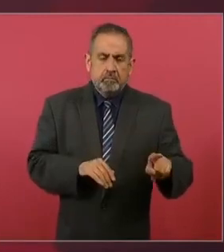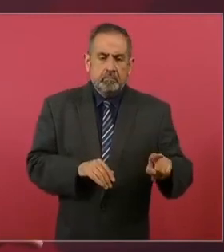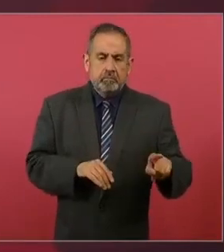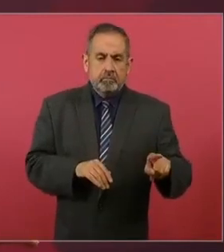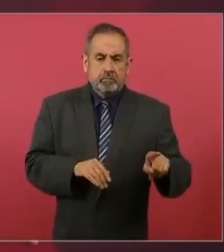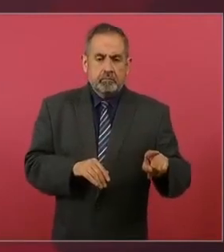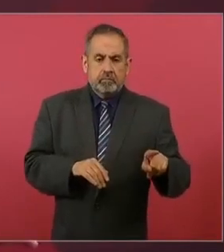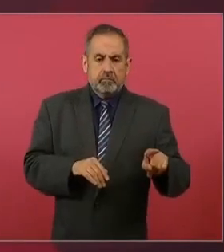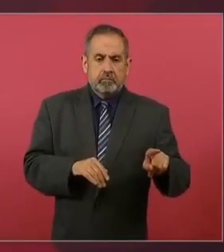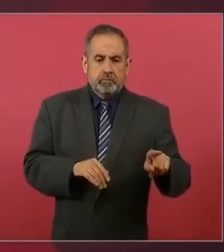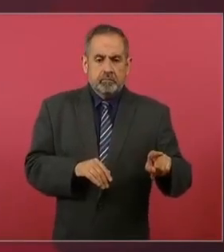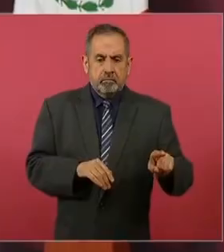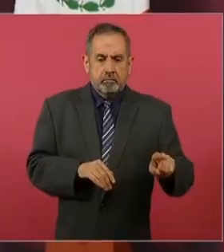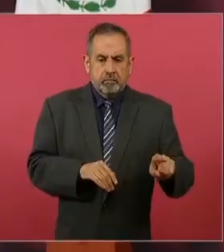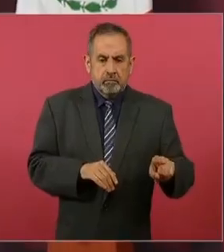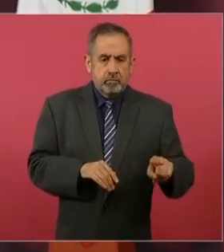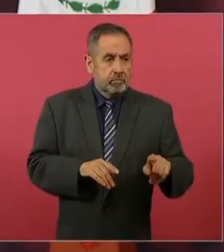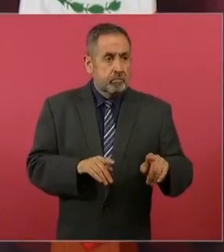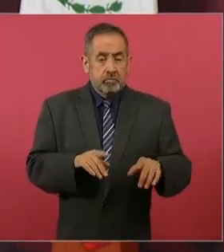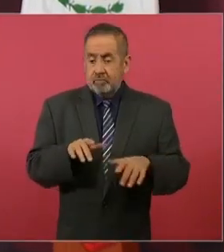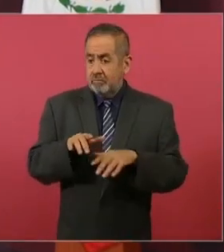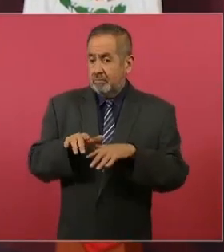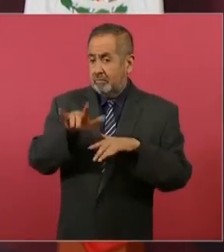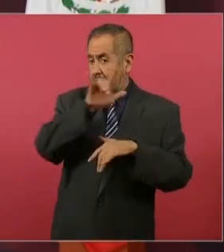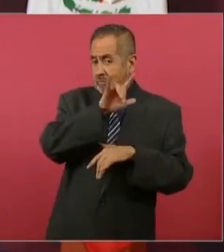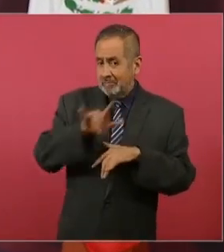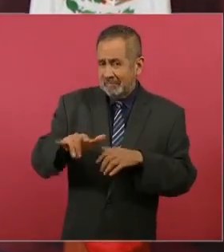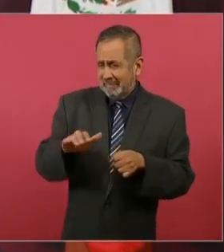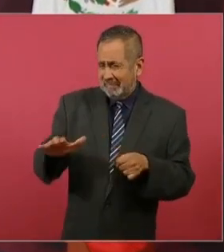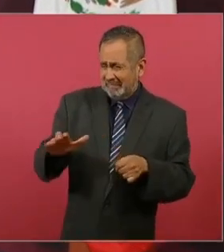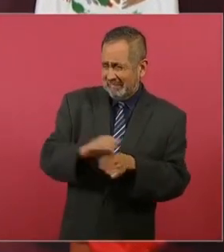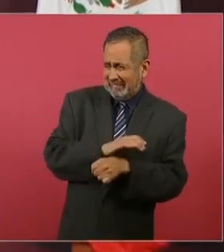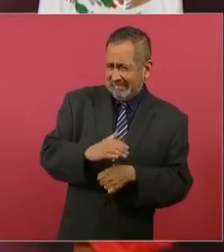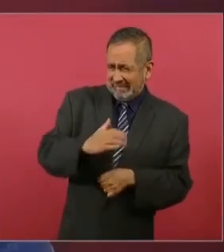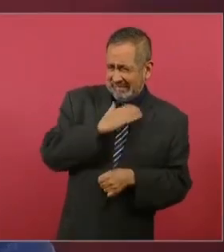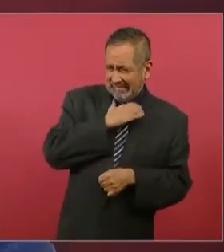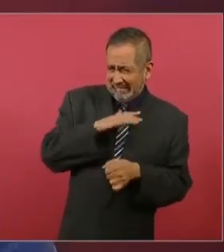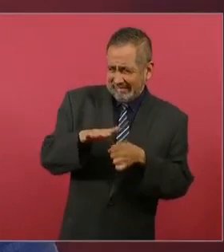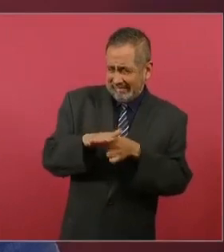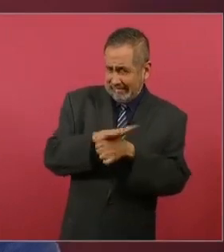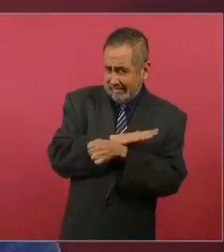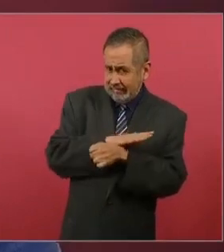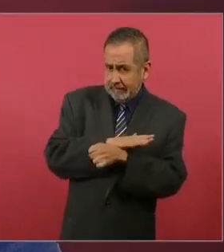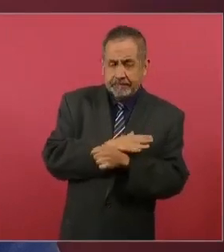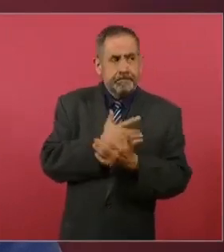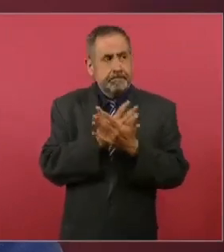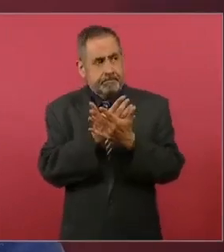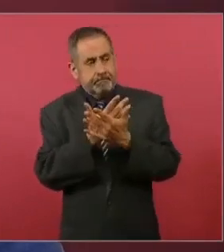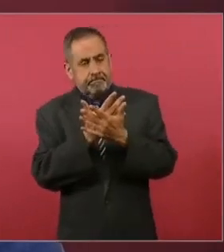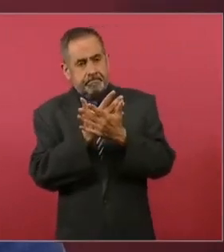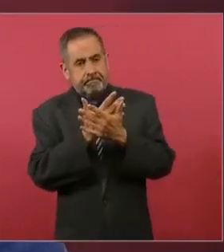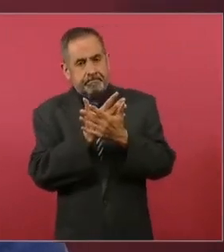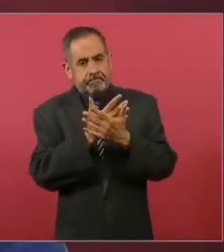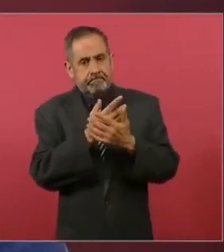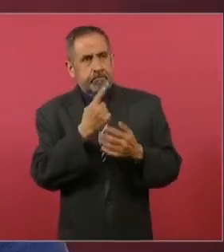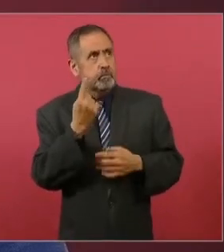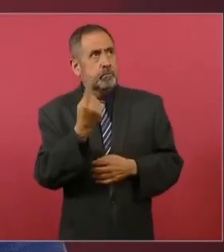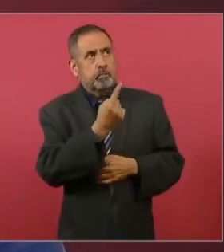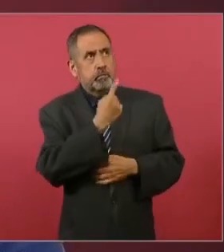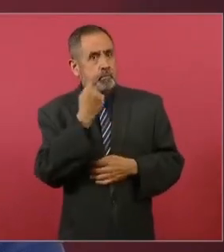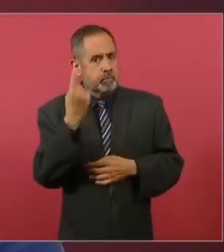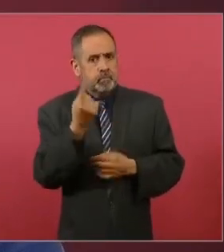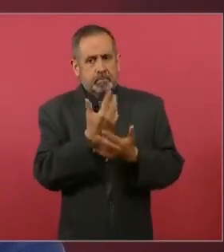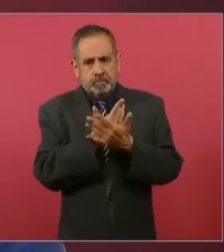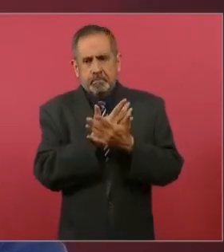cuando está completamente lleno el aeropuerto, cuando hay mucho tráfico.